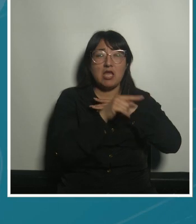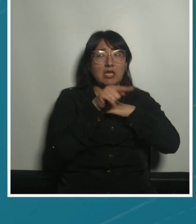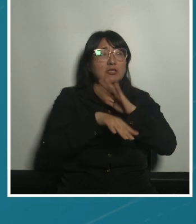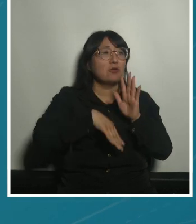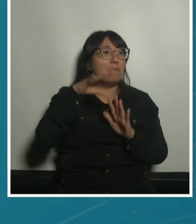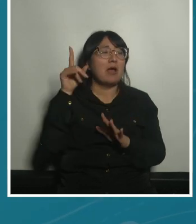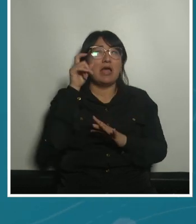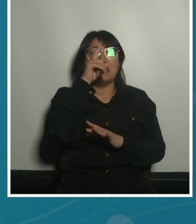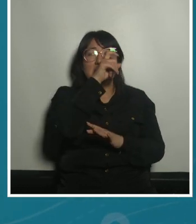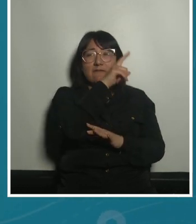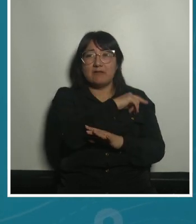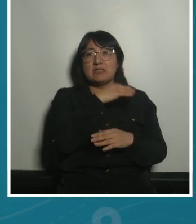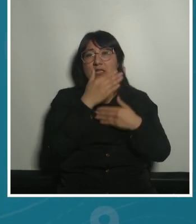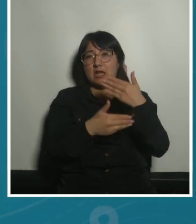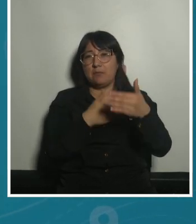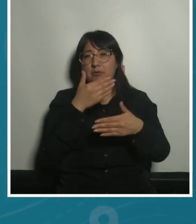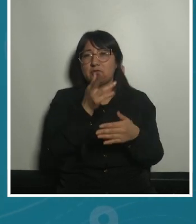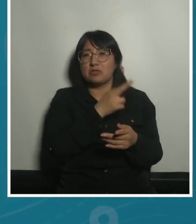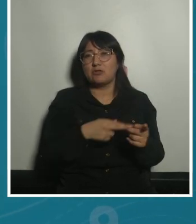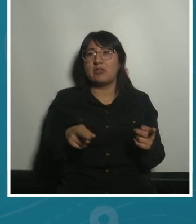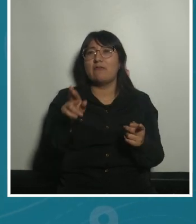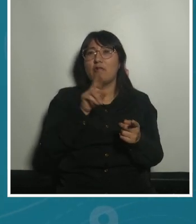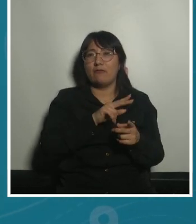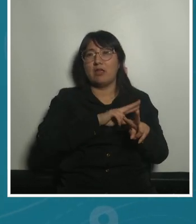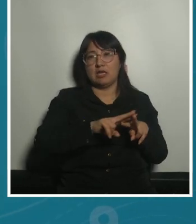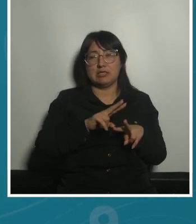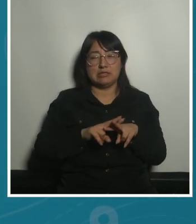el proceso de reconstrucción.